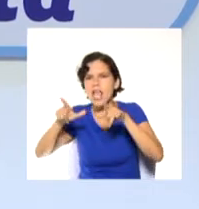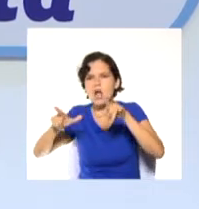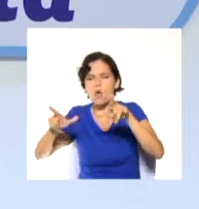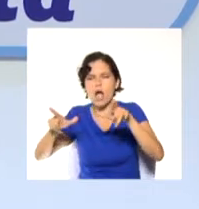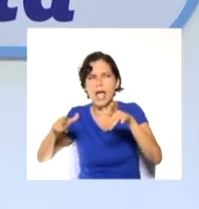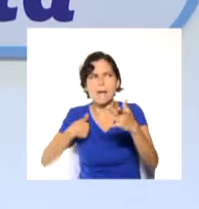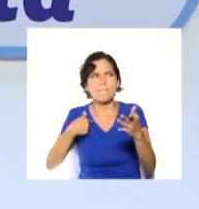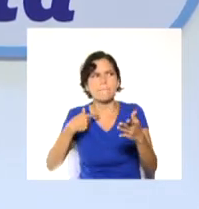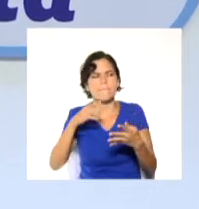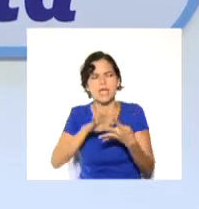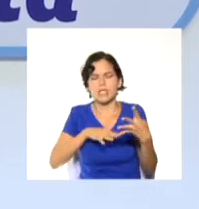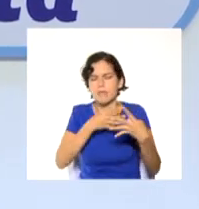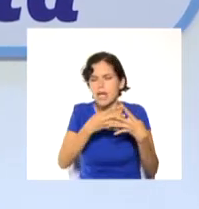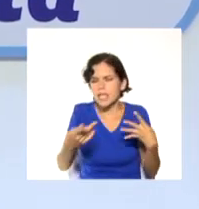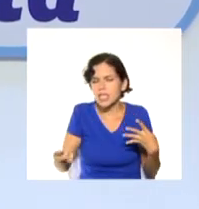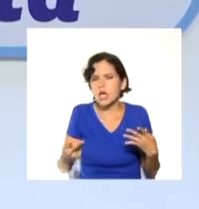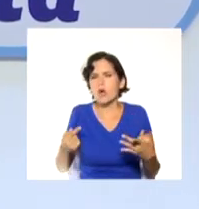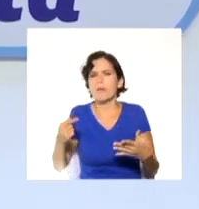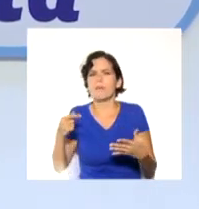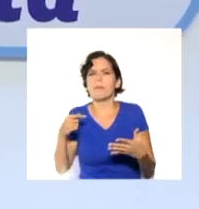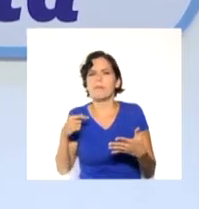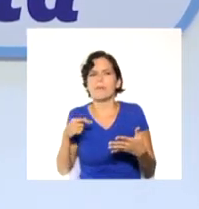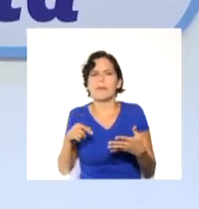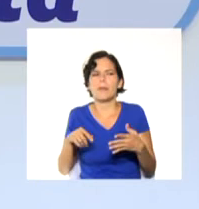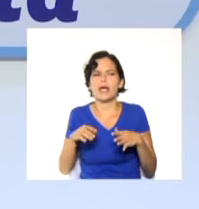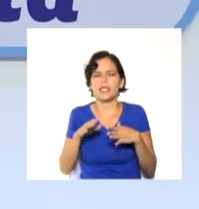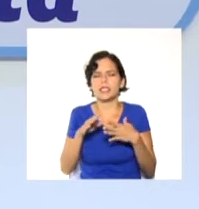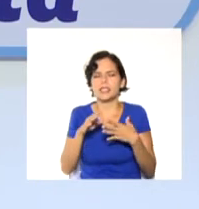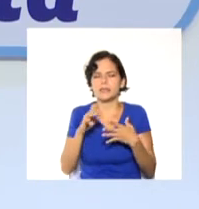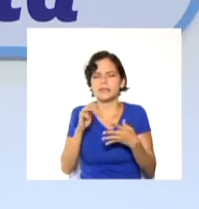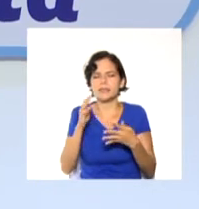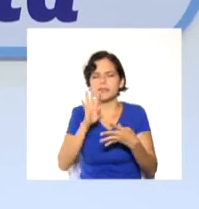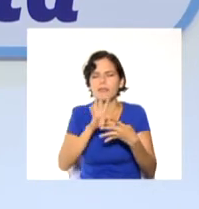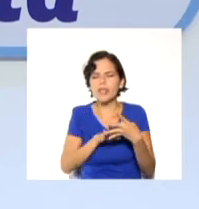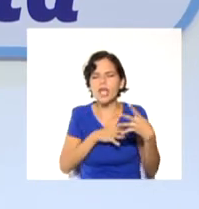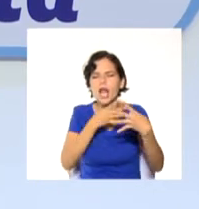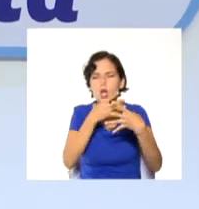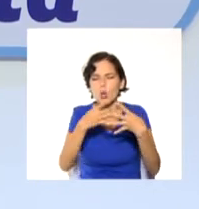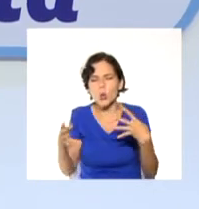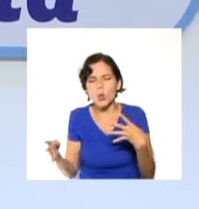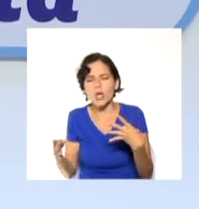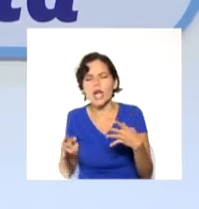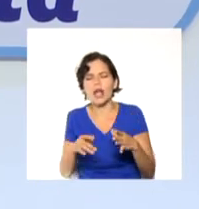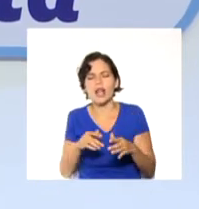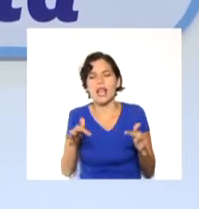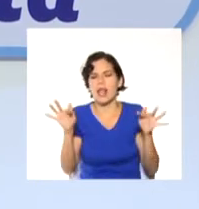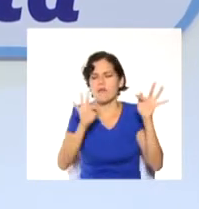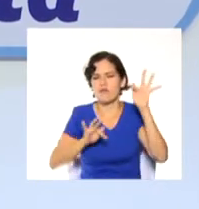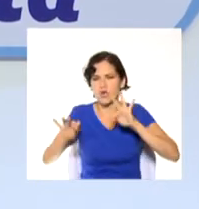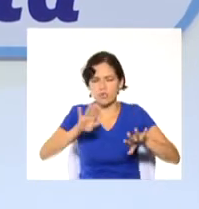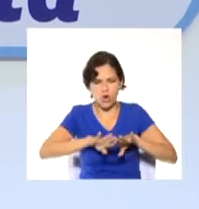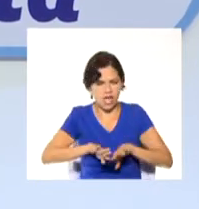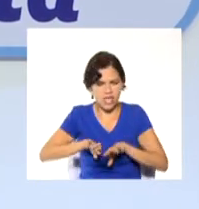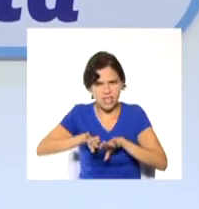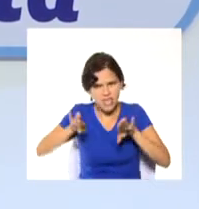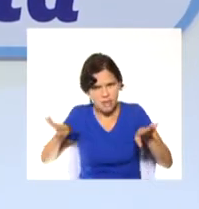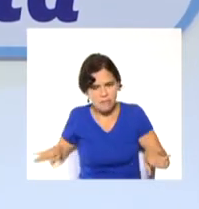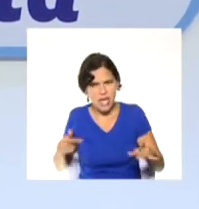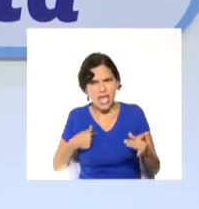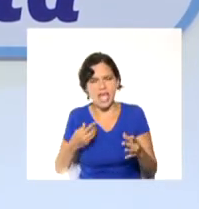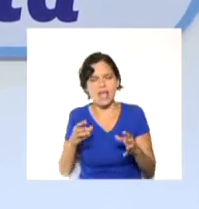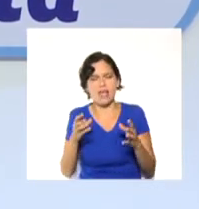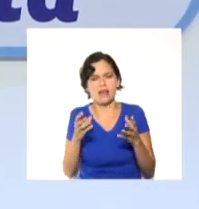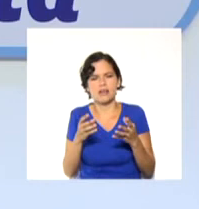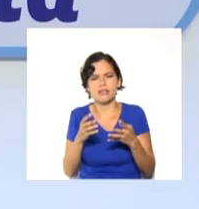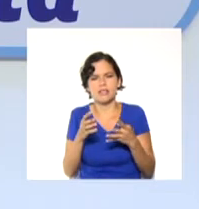cálculo de las variables o las fórmulas y despeje. Nuestro referente teórico del día de hoy, como lo dije anteriormente, es el valor